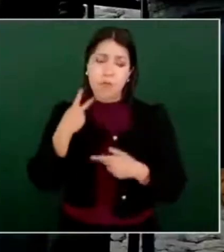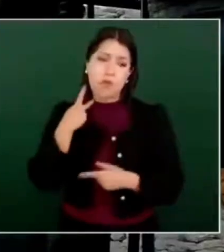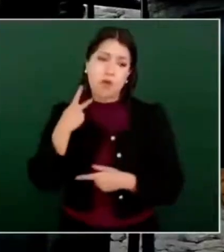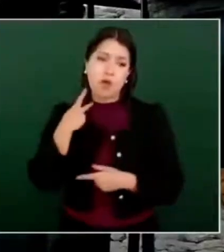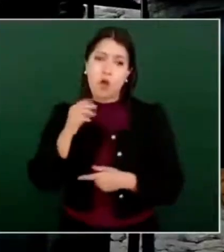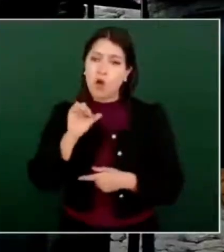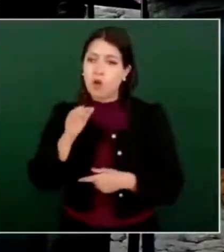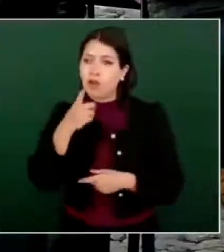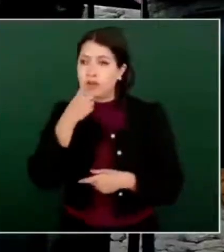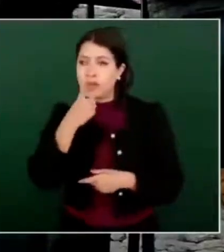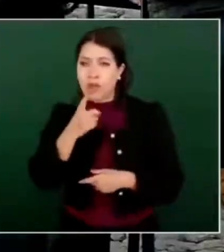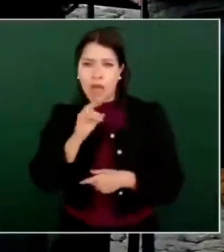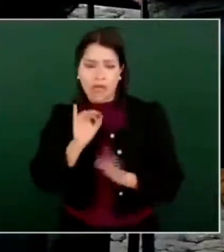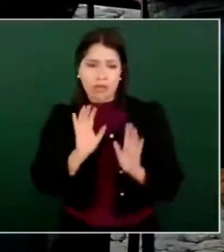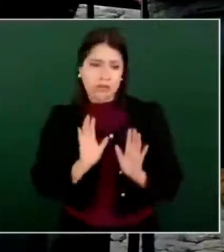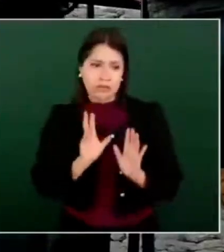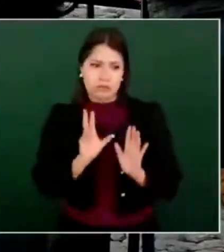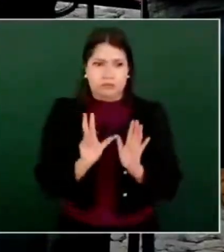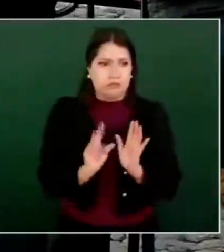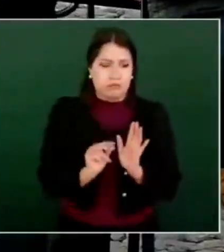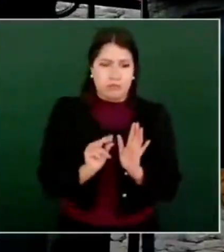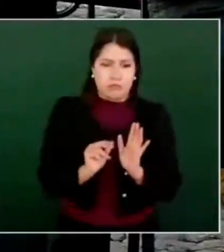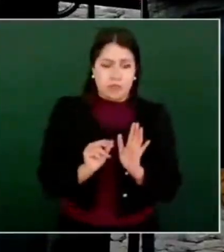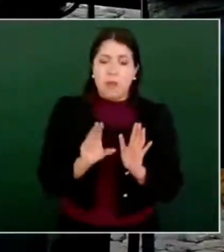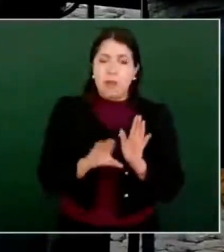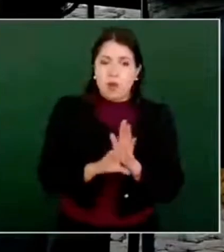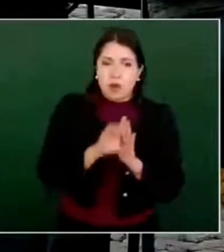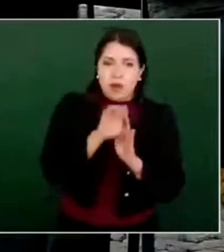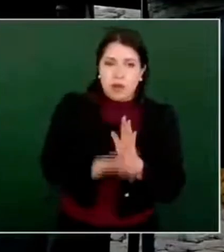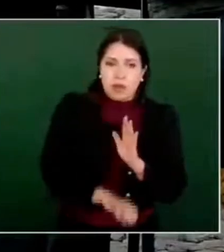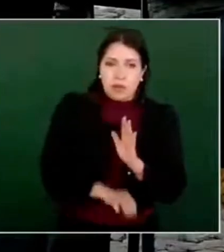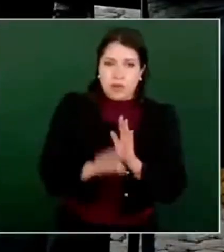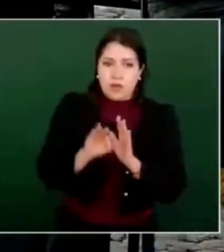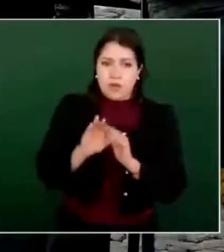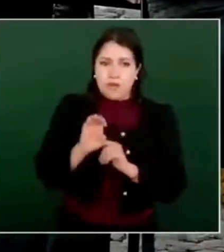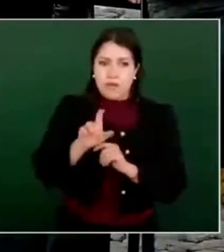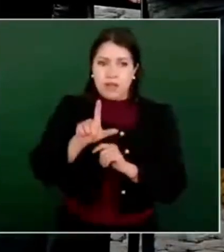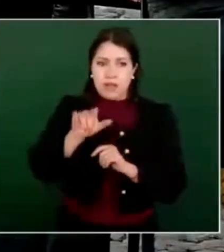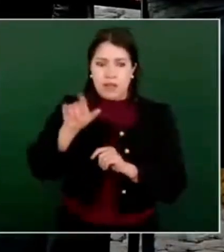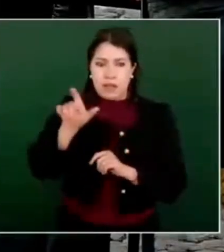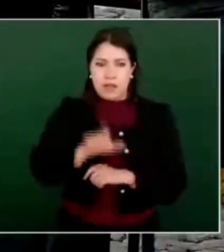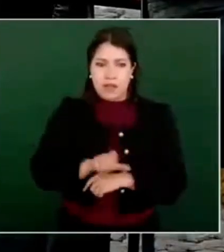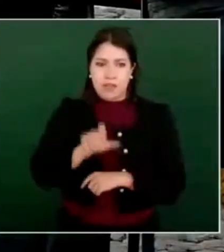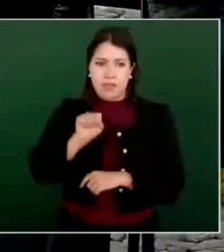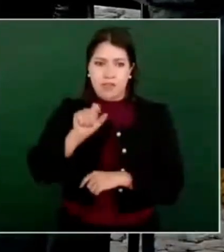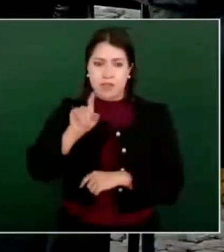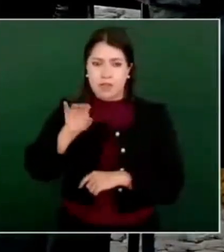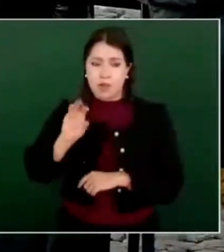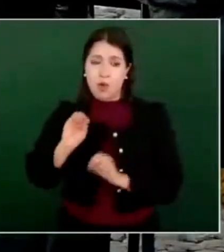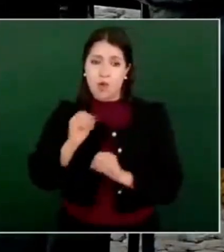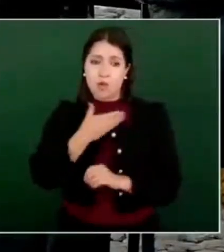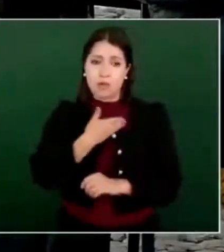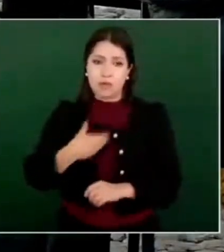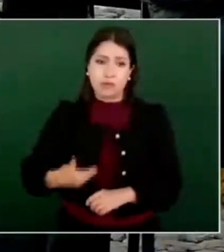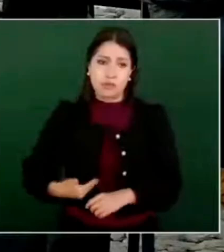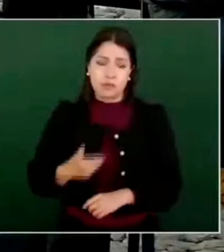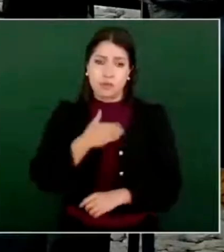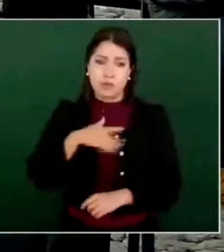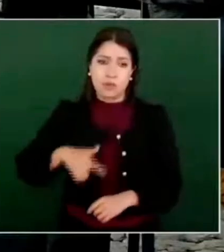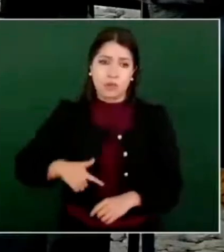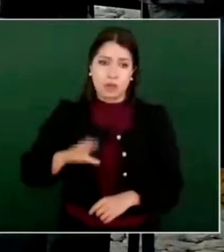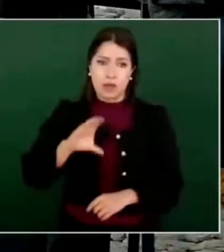otros lo niegan. Hay ejemplos, está el caso de Félix Salgado Macedonio o la presidenta municipal de